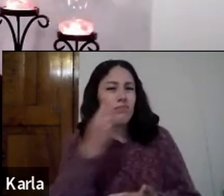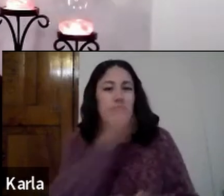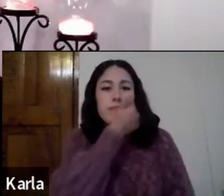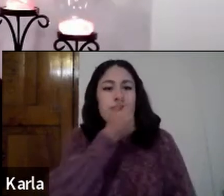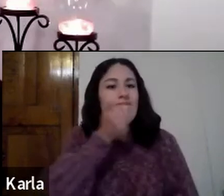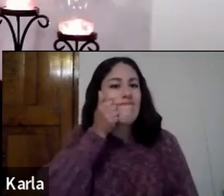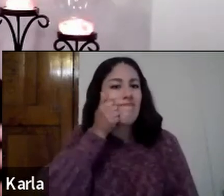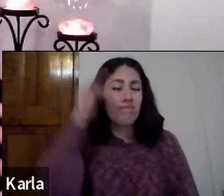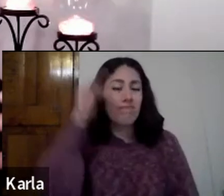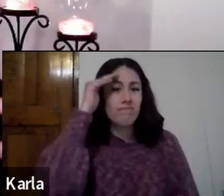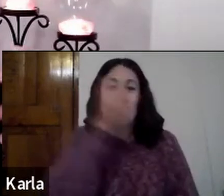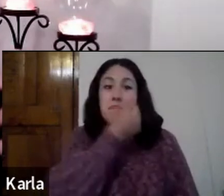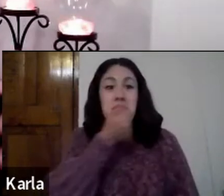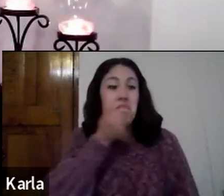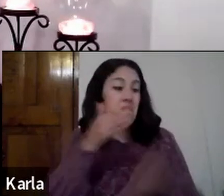es